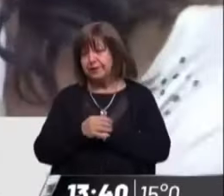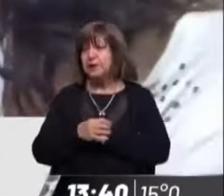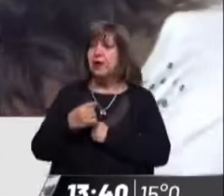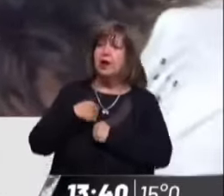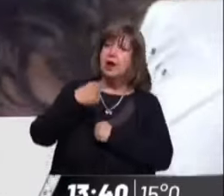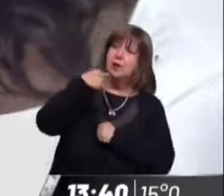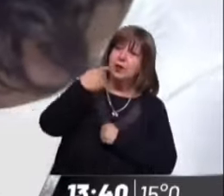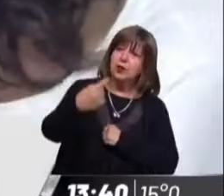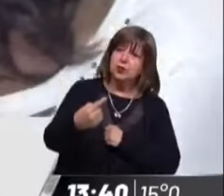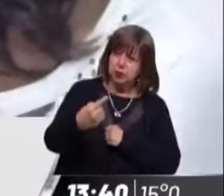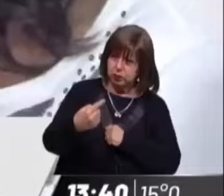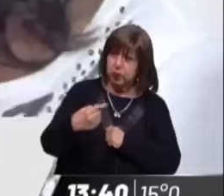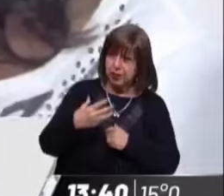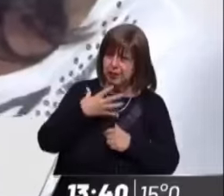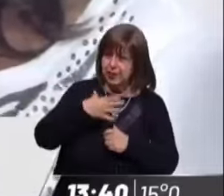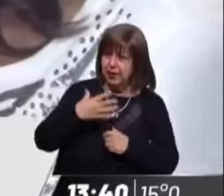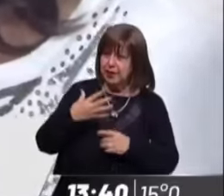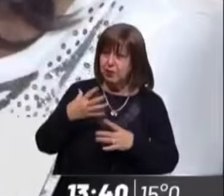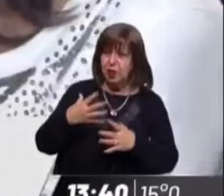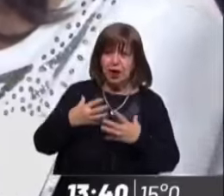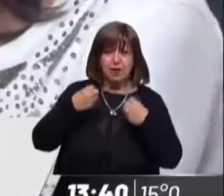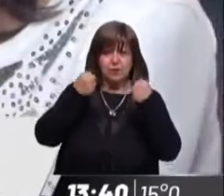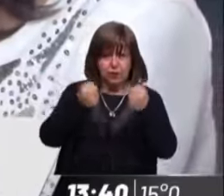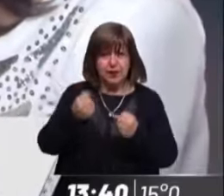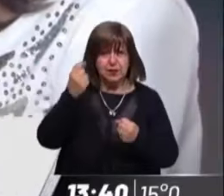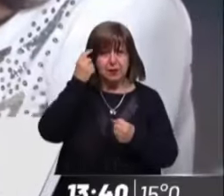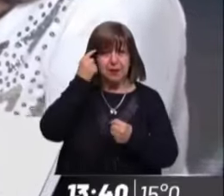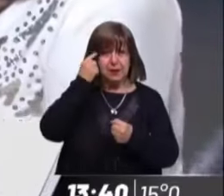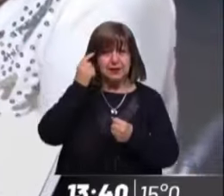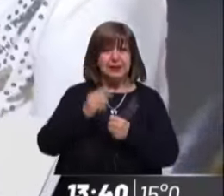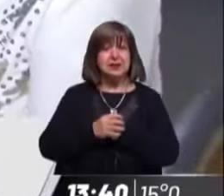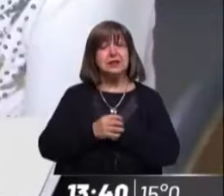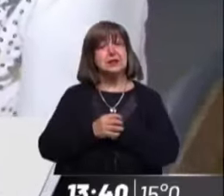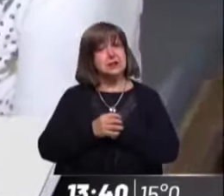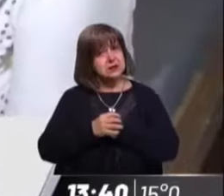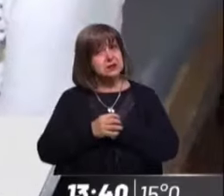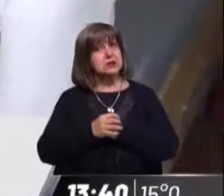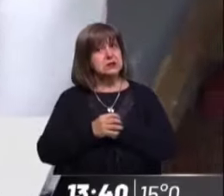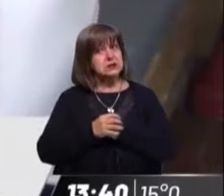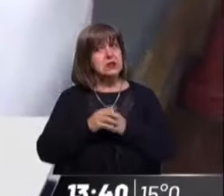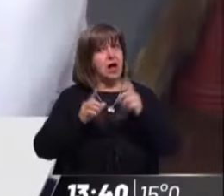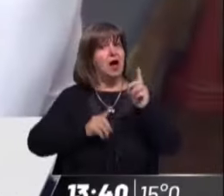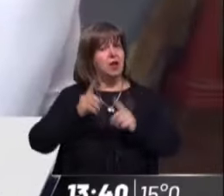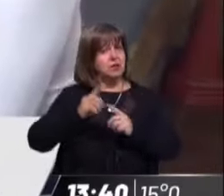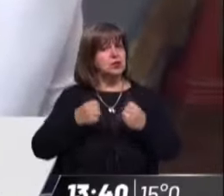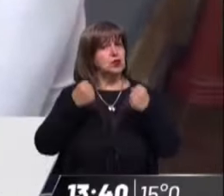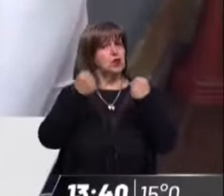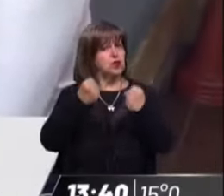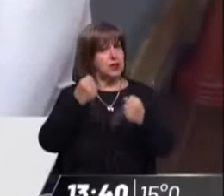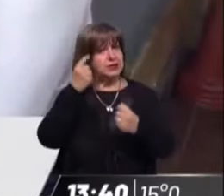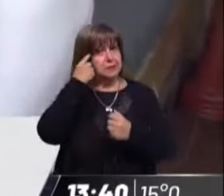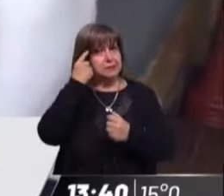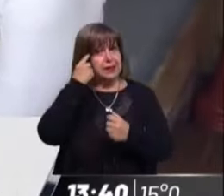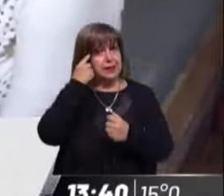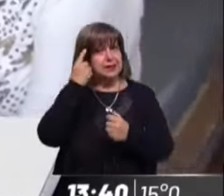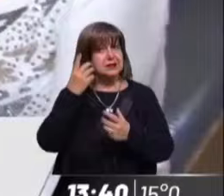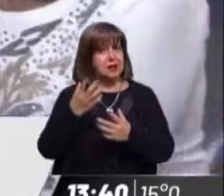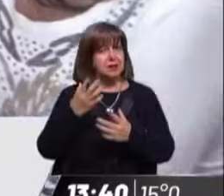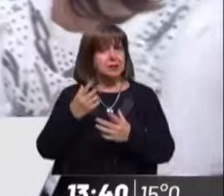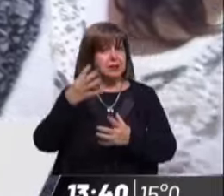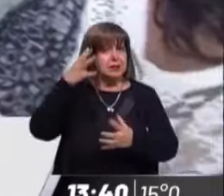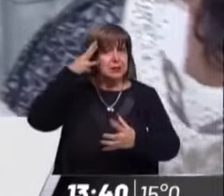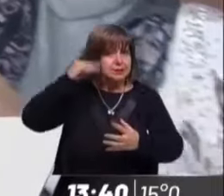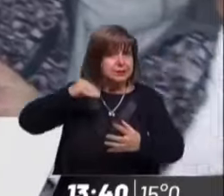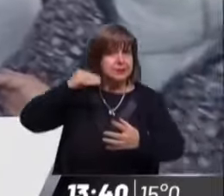digamos, para pensar, para razonar? Sí, a veces sí, un esfuerzo, pero bueno, con esta profesora que tenemos que